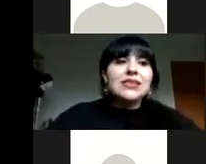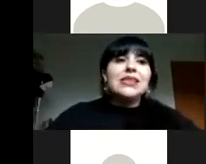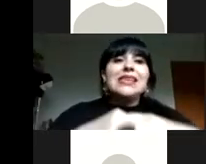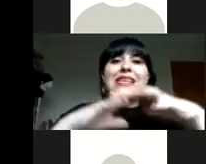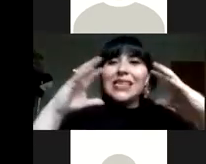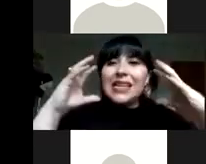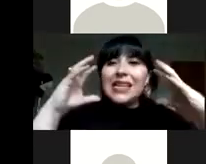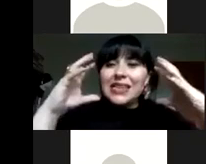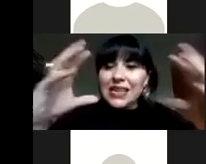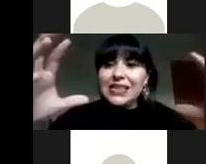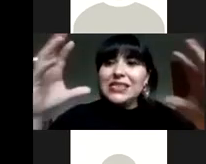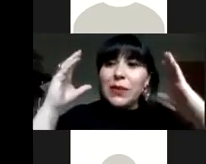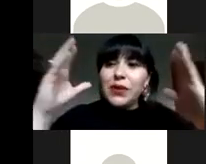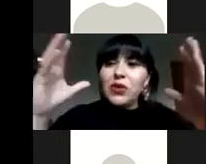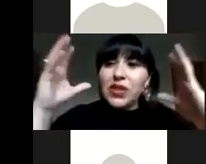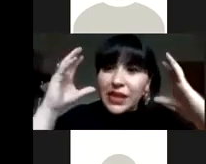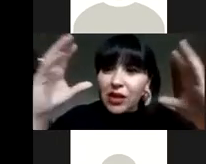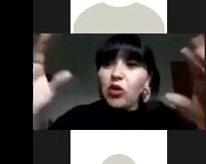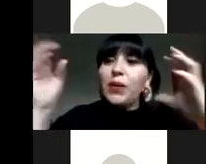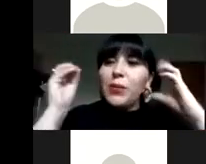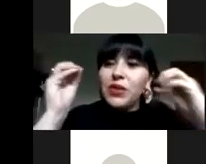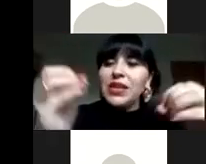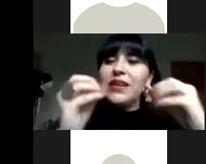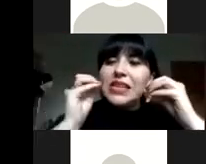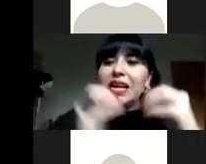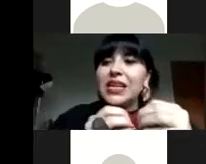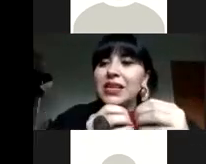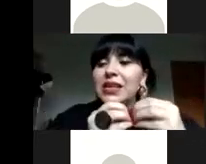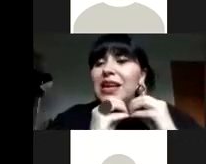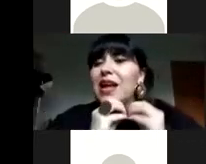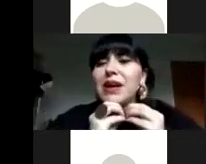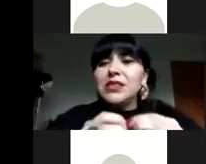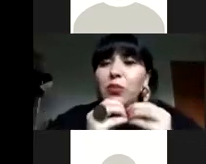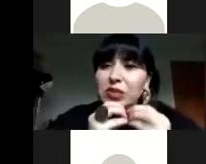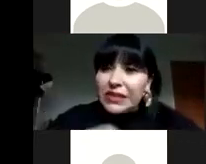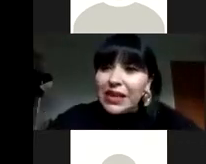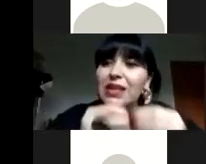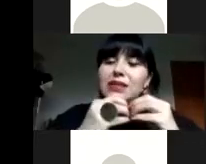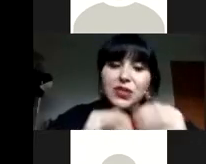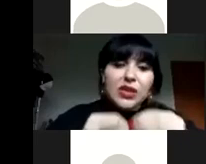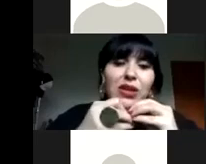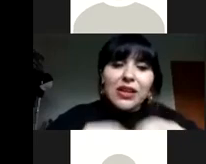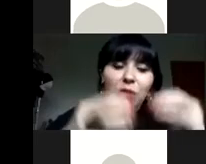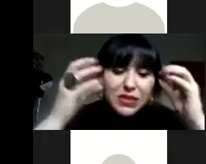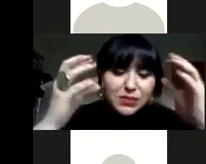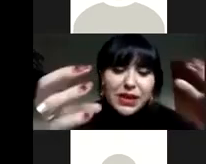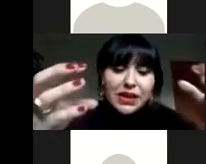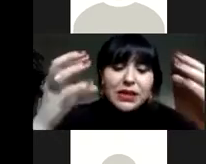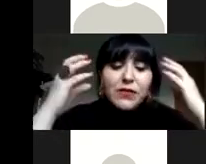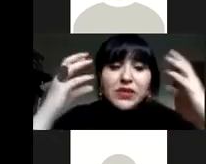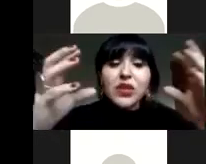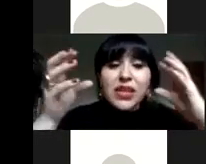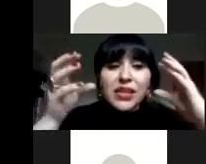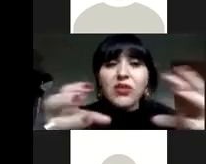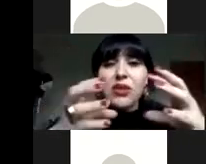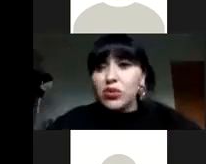estudiantes. Estrategias y mapeos de riesgo para poder evitar al máximo posible la deserción escolar como principal